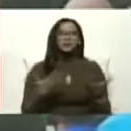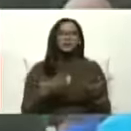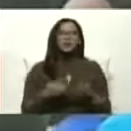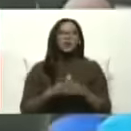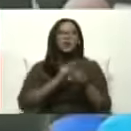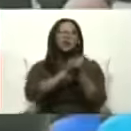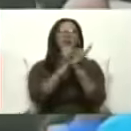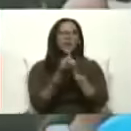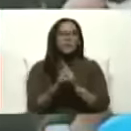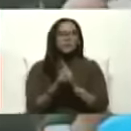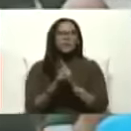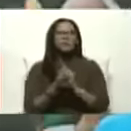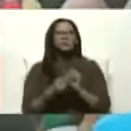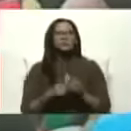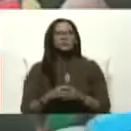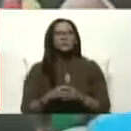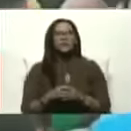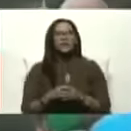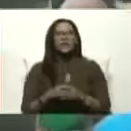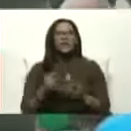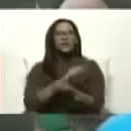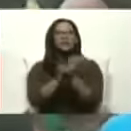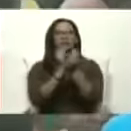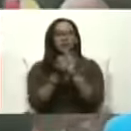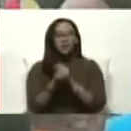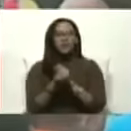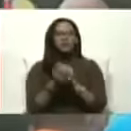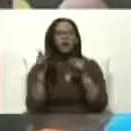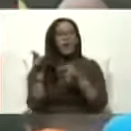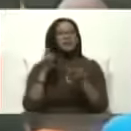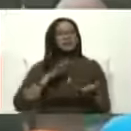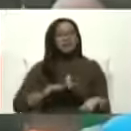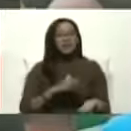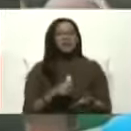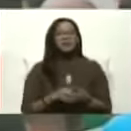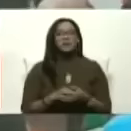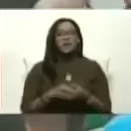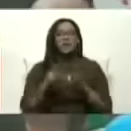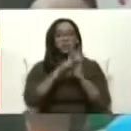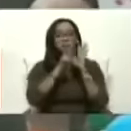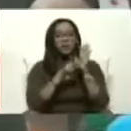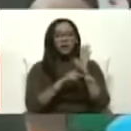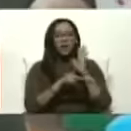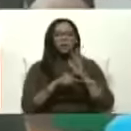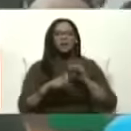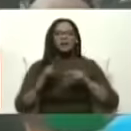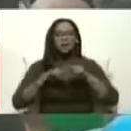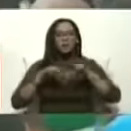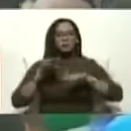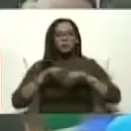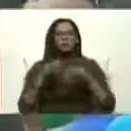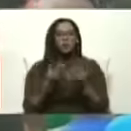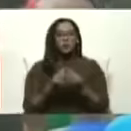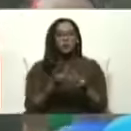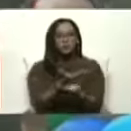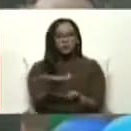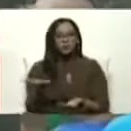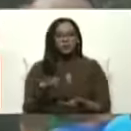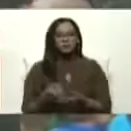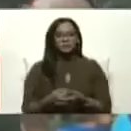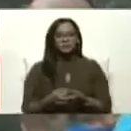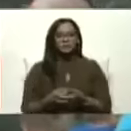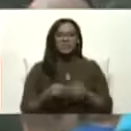grandes cambios, las grandes transformaciones, ahí está el programa que lo construyó con ustedes.